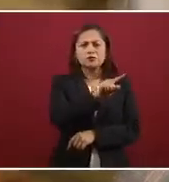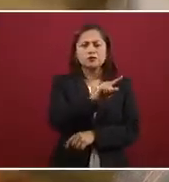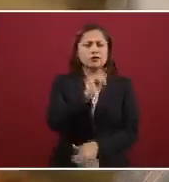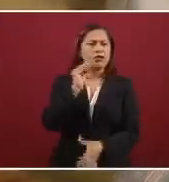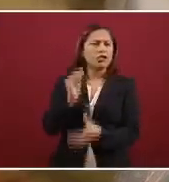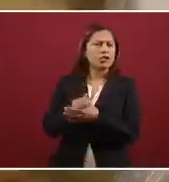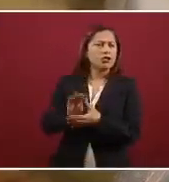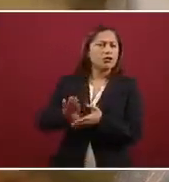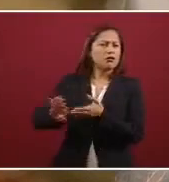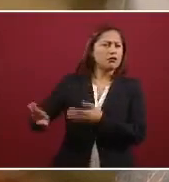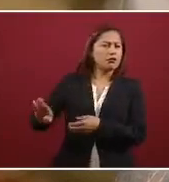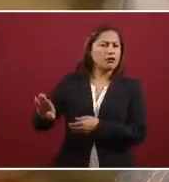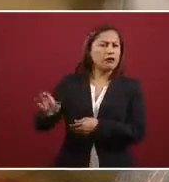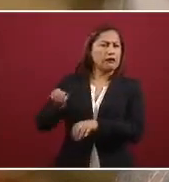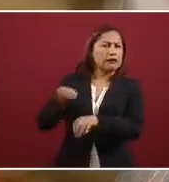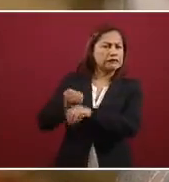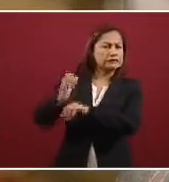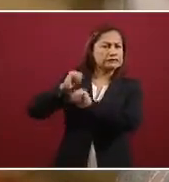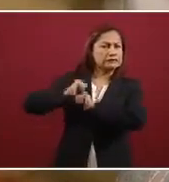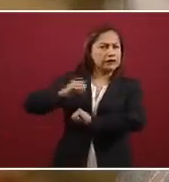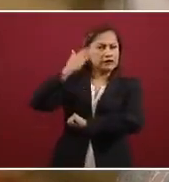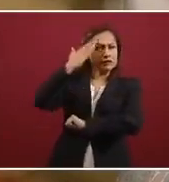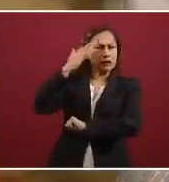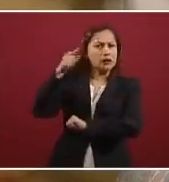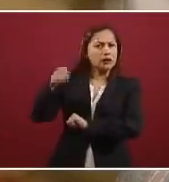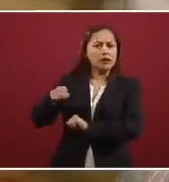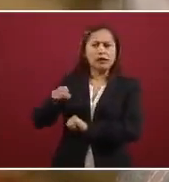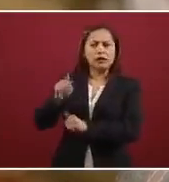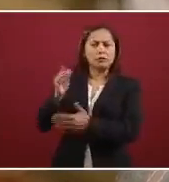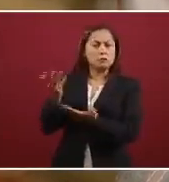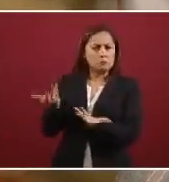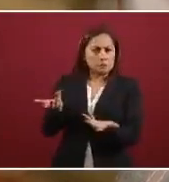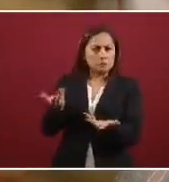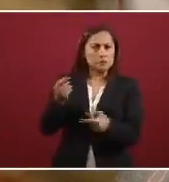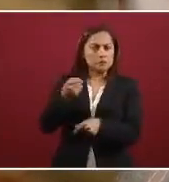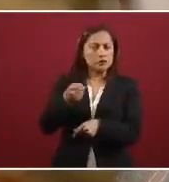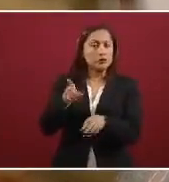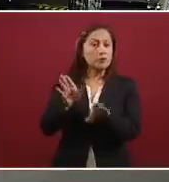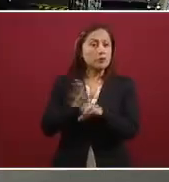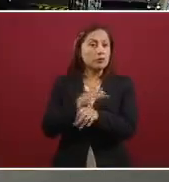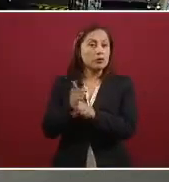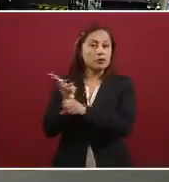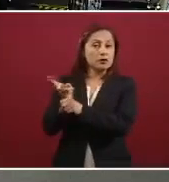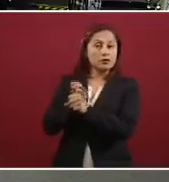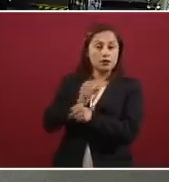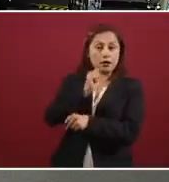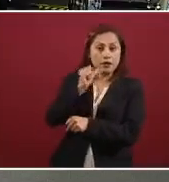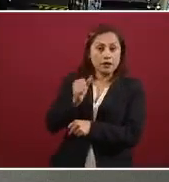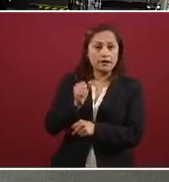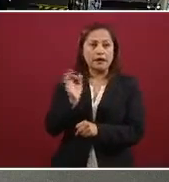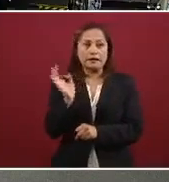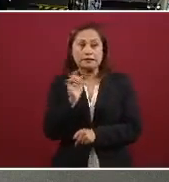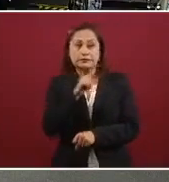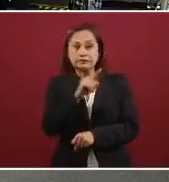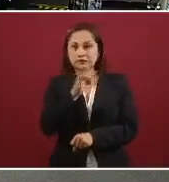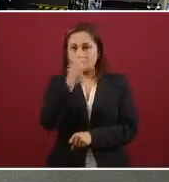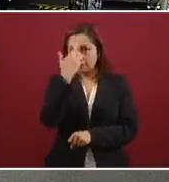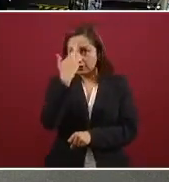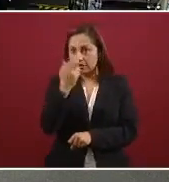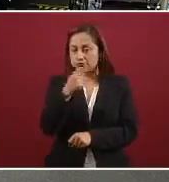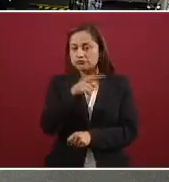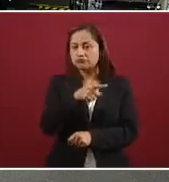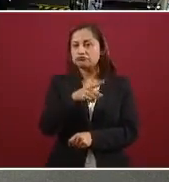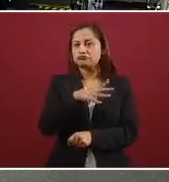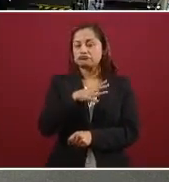tipo de acciones y si en el momento, pues, más adelante lo corregirían. Y la otra es que